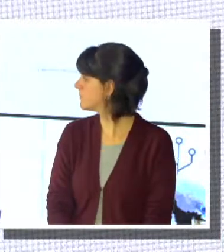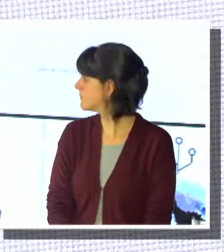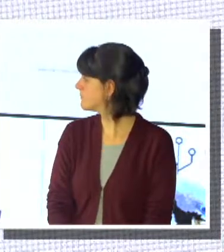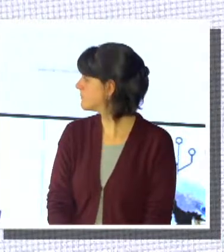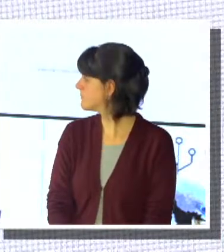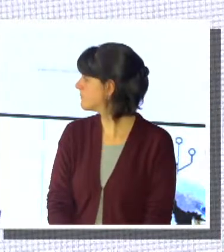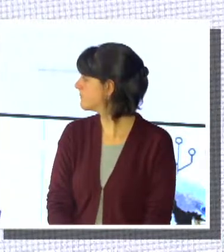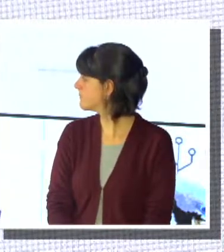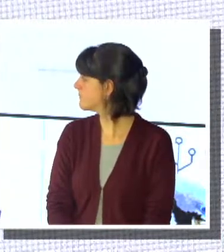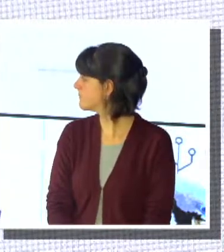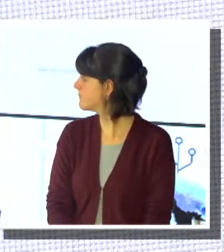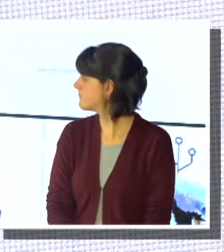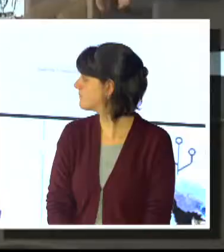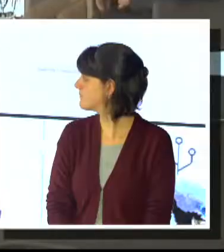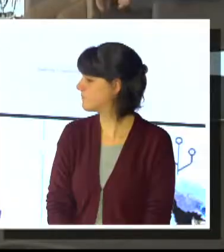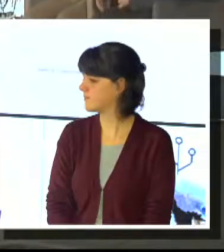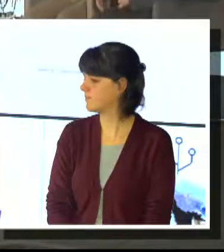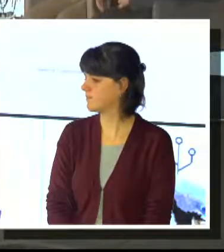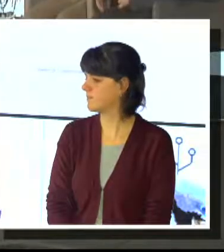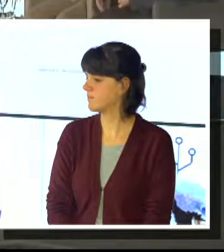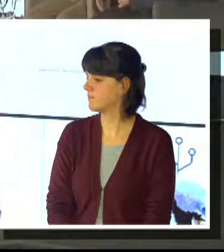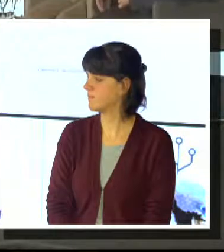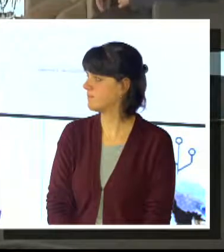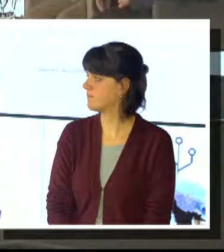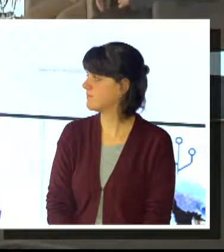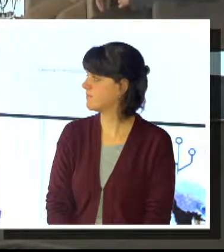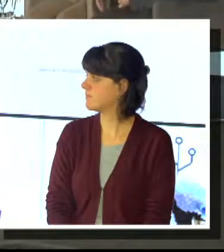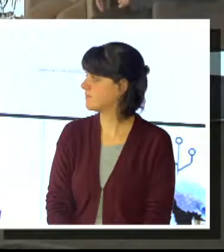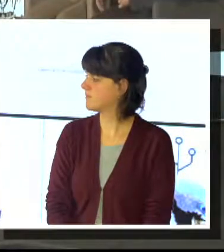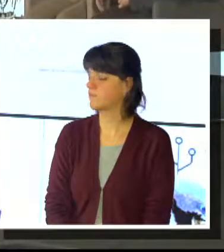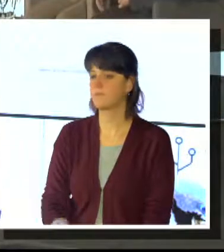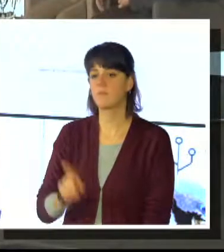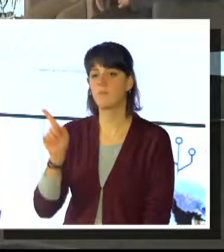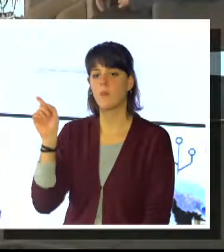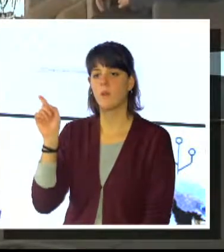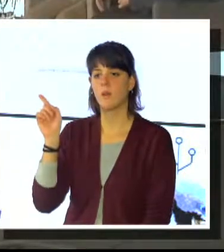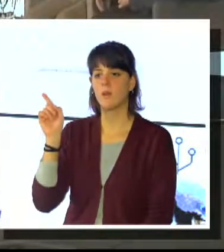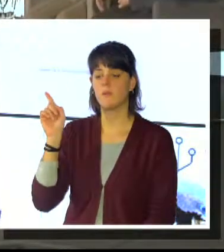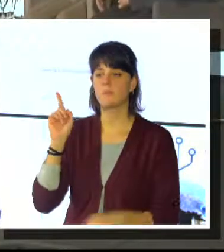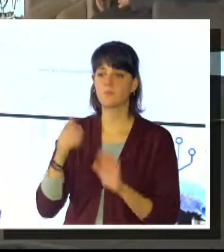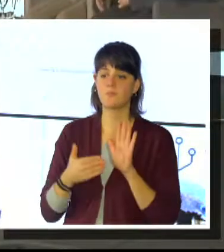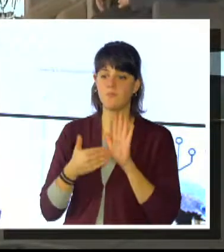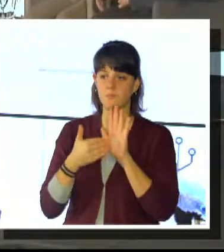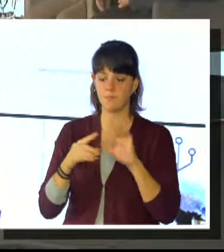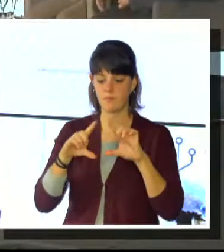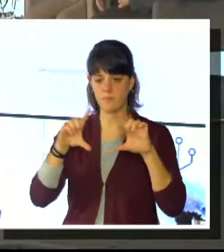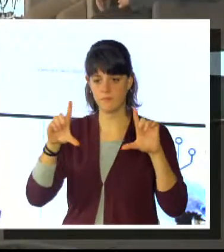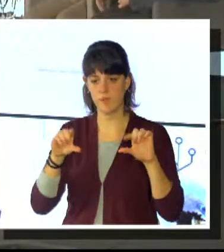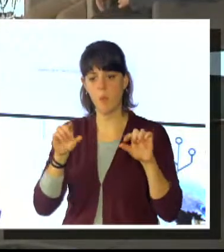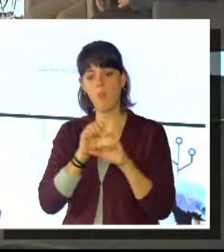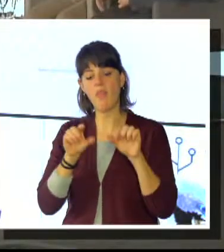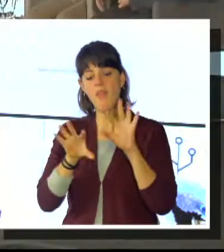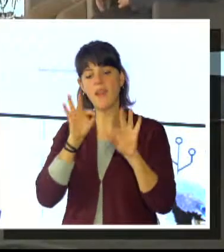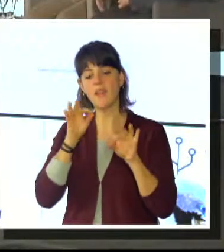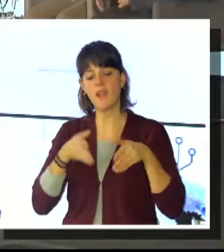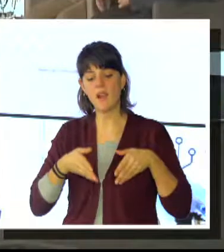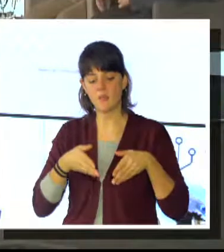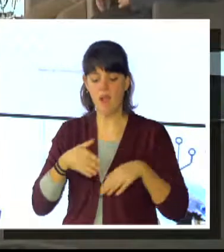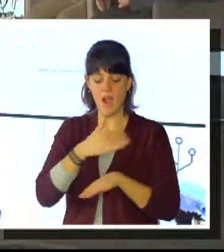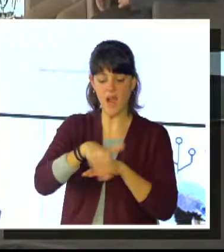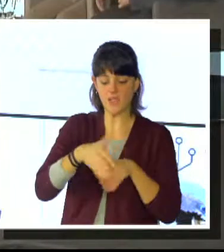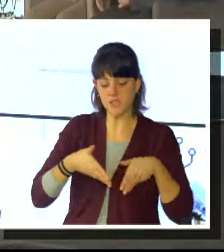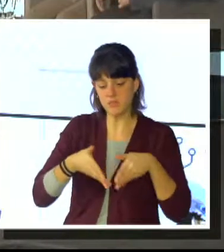es el pico máximo de ocupación en ese día para la parada. Se eligió 10 y 20 porque un techo o